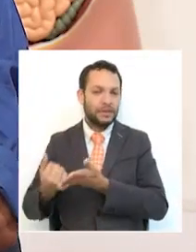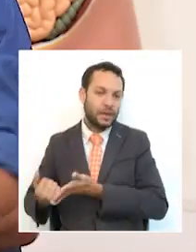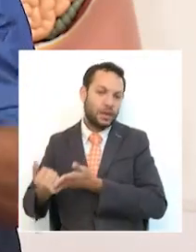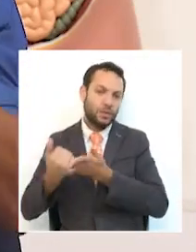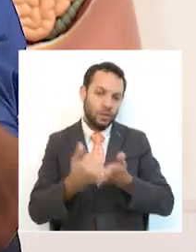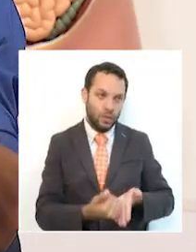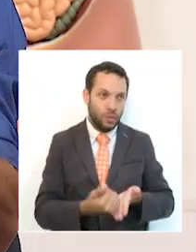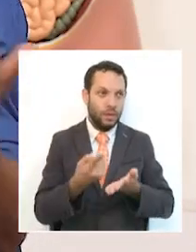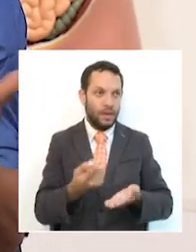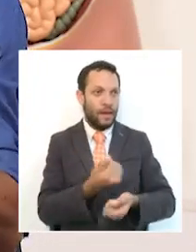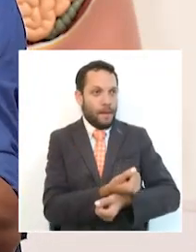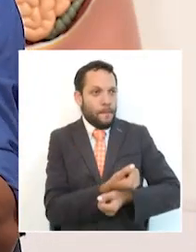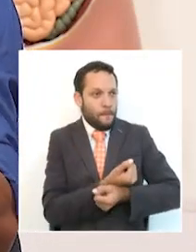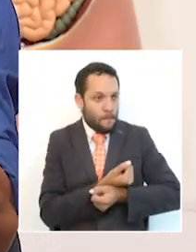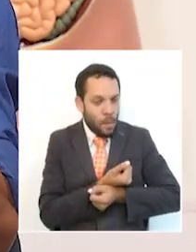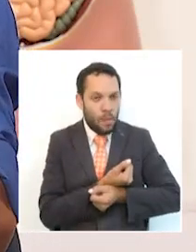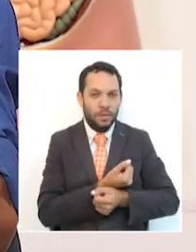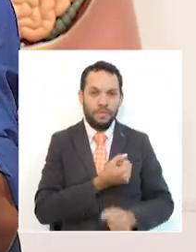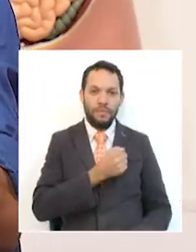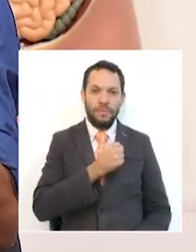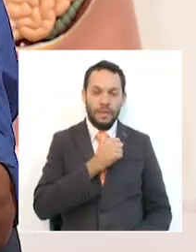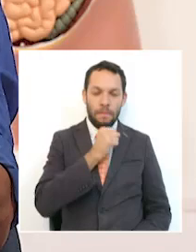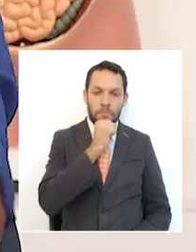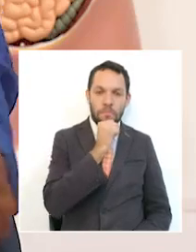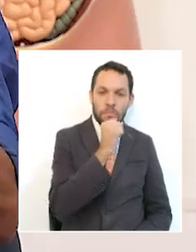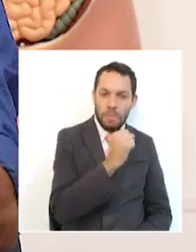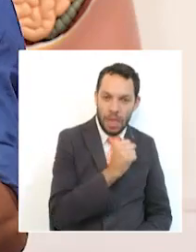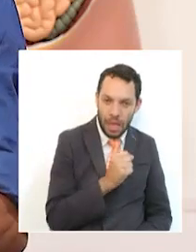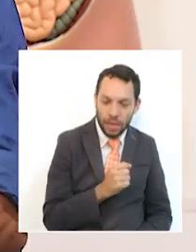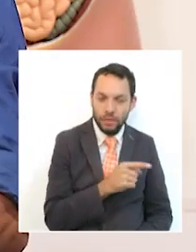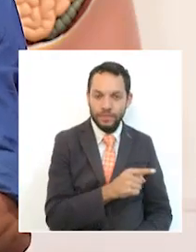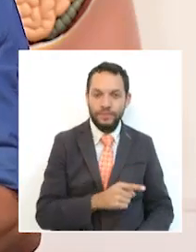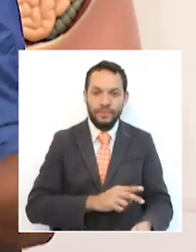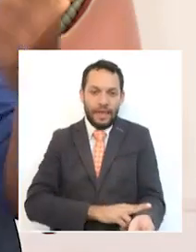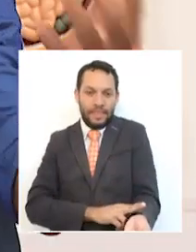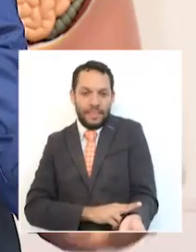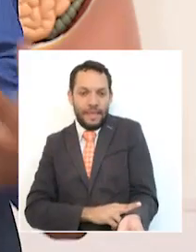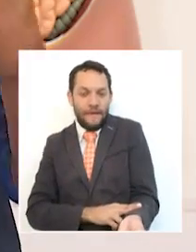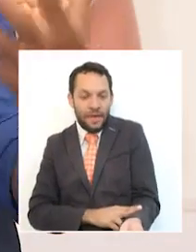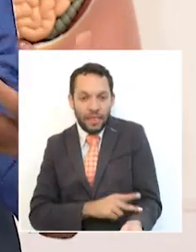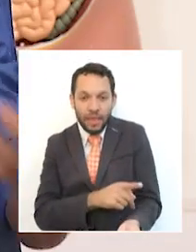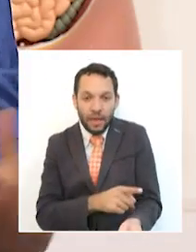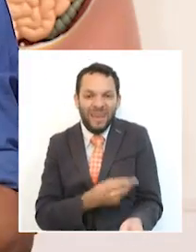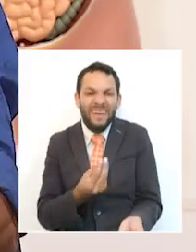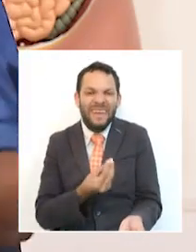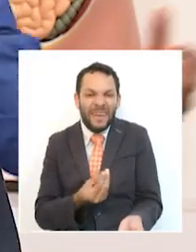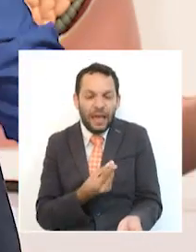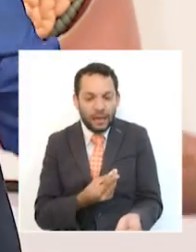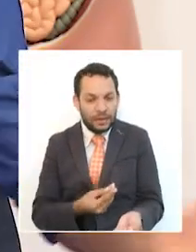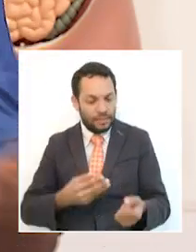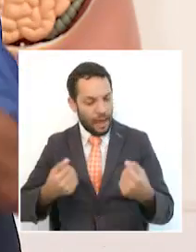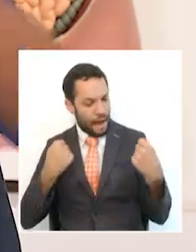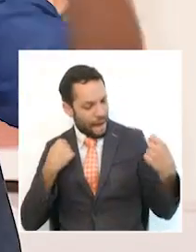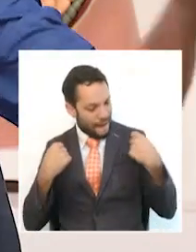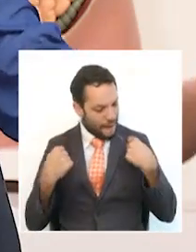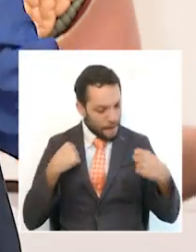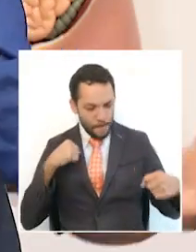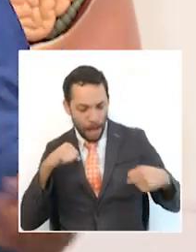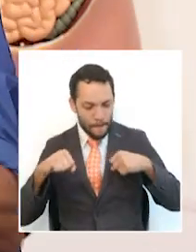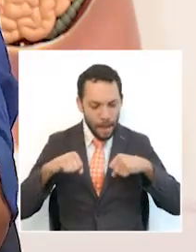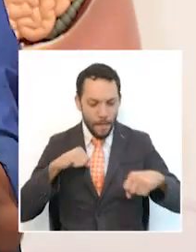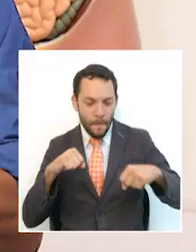vital entonces los que no sean de abiertos diabéticos vamos a llevarle agua de coco vamos a ponerlos a que se muevan vamos a ir al agua